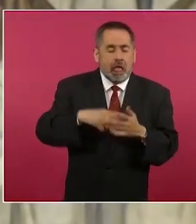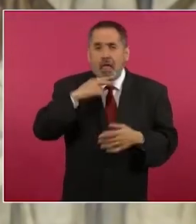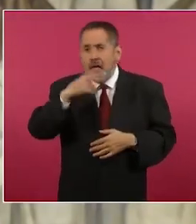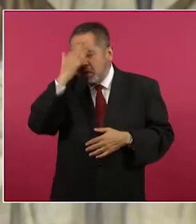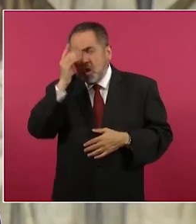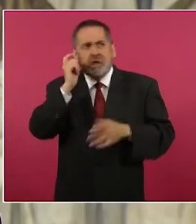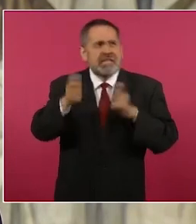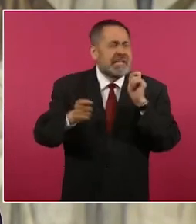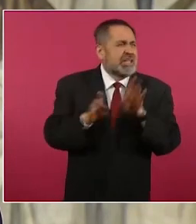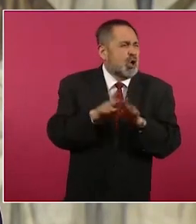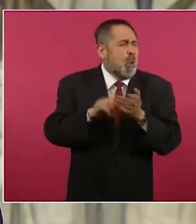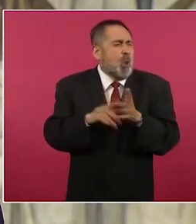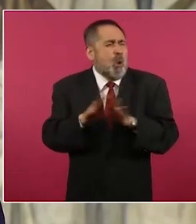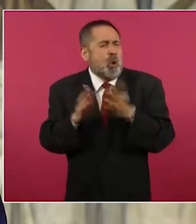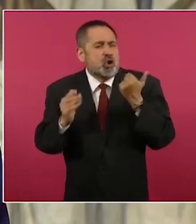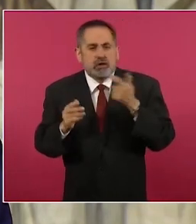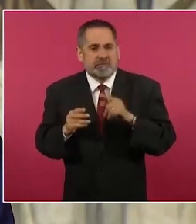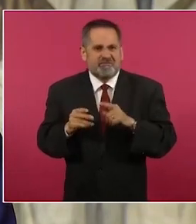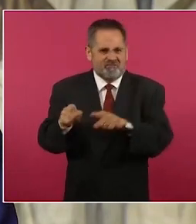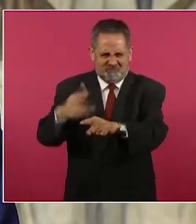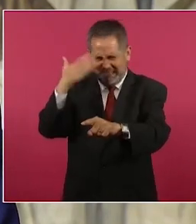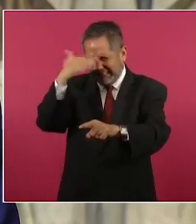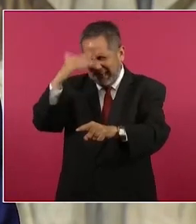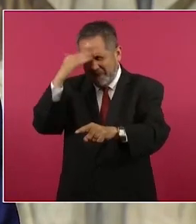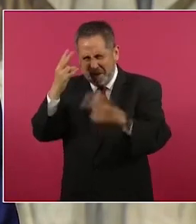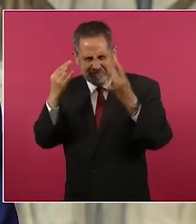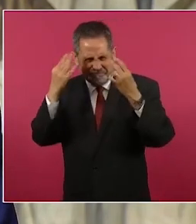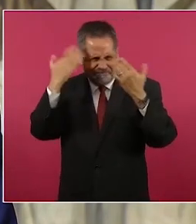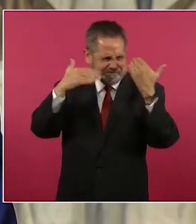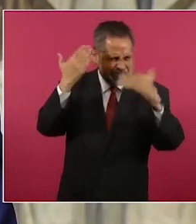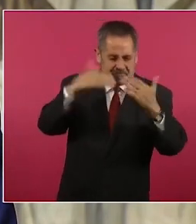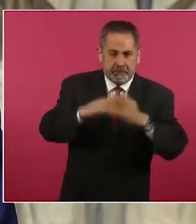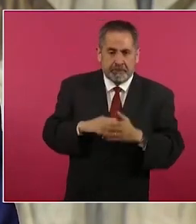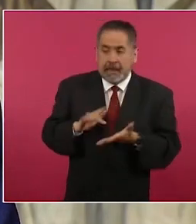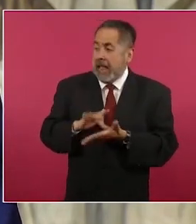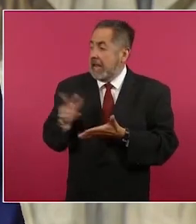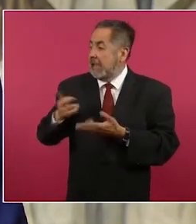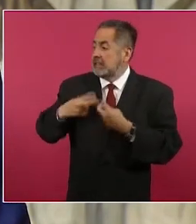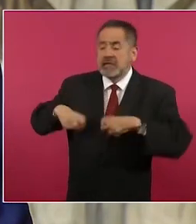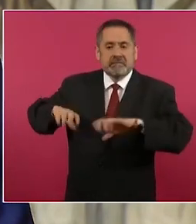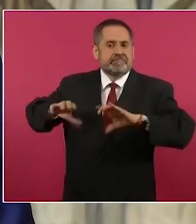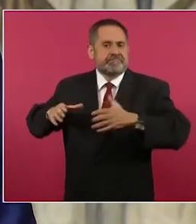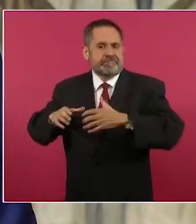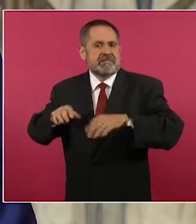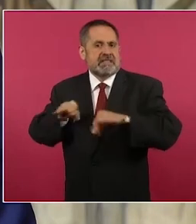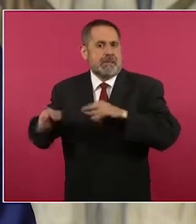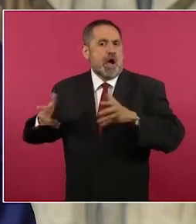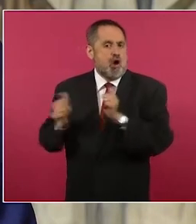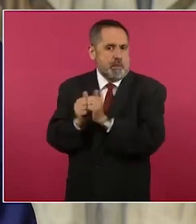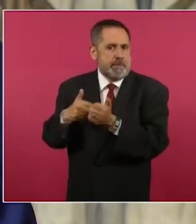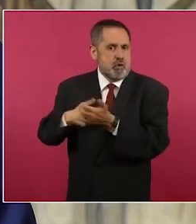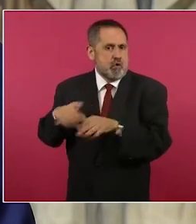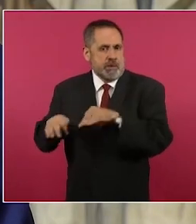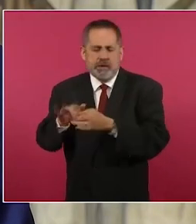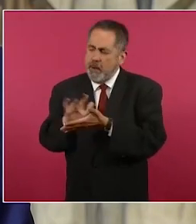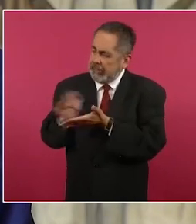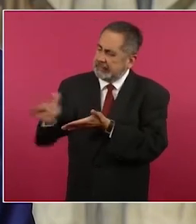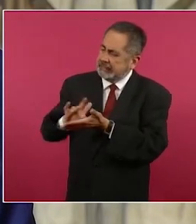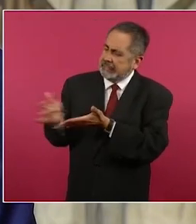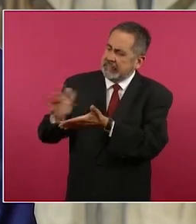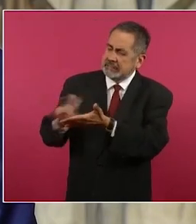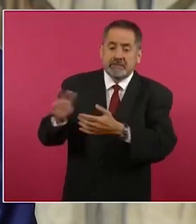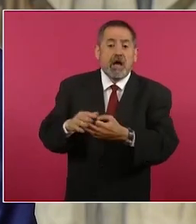político. Gracias a los servidores públicos que me acompañan y a todas y todos